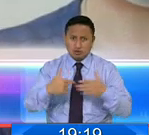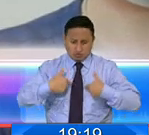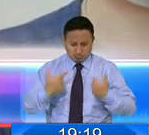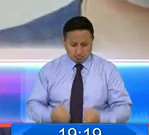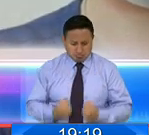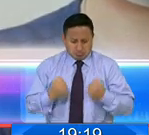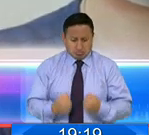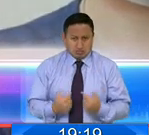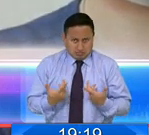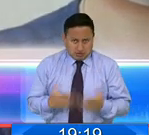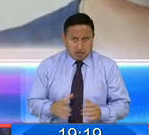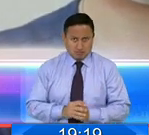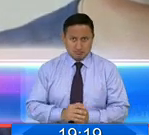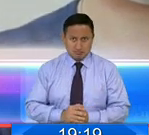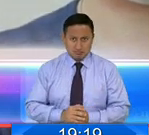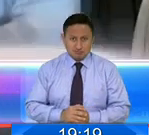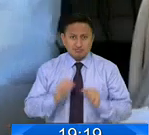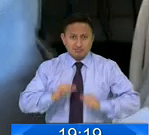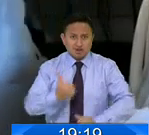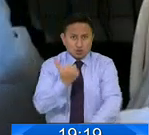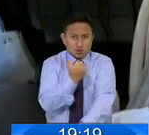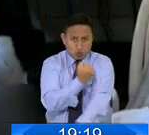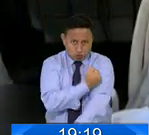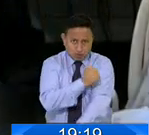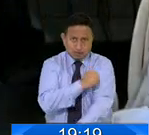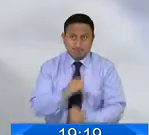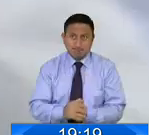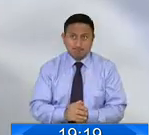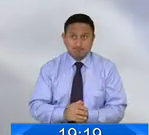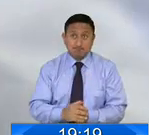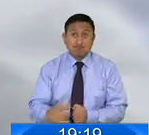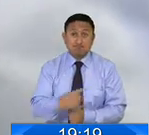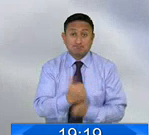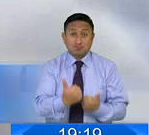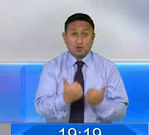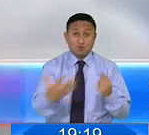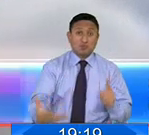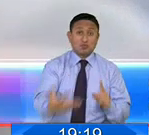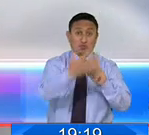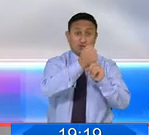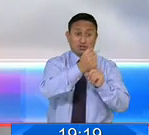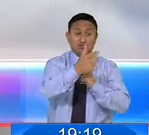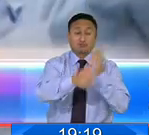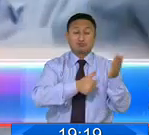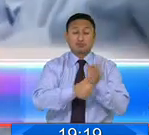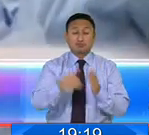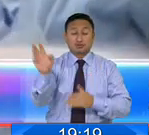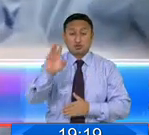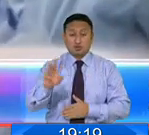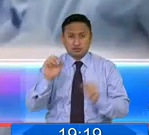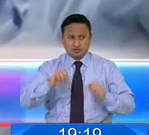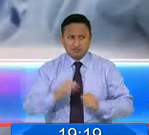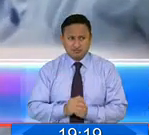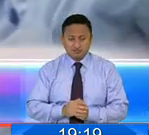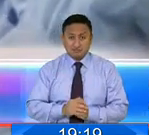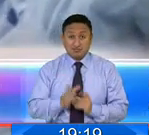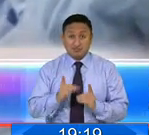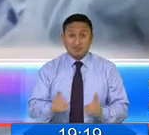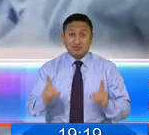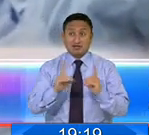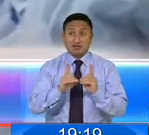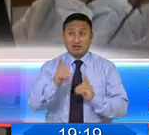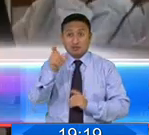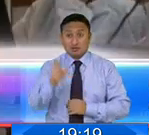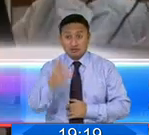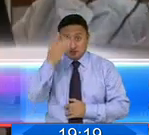pie del cañón inmunizando. Pero pese al éxito de la campaña de vacunación, el Ministerio de Salud sigue registrando altas cifras de